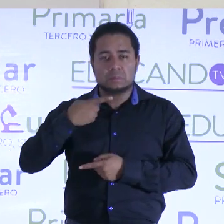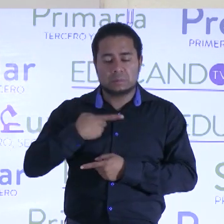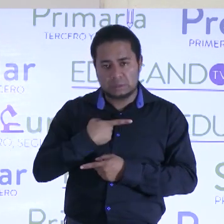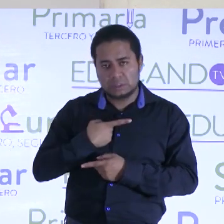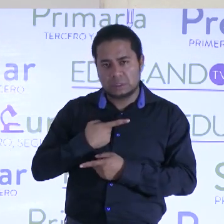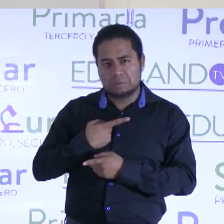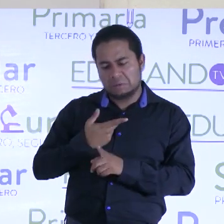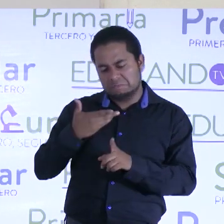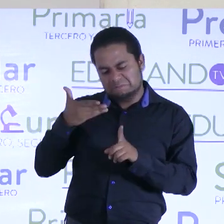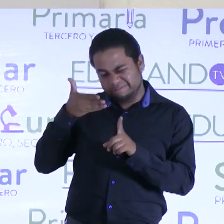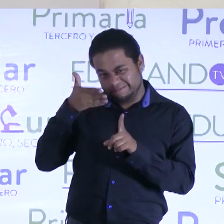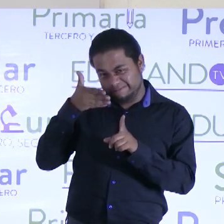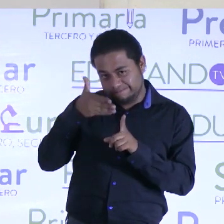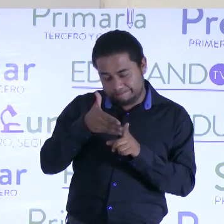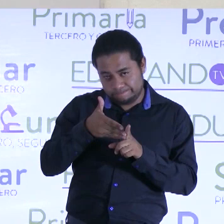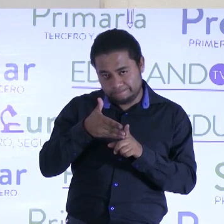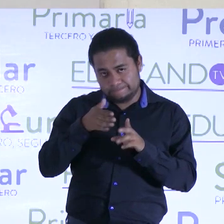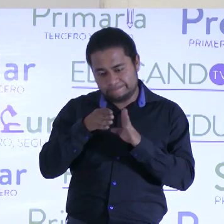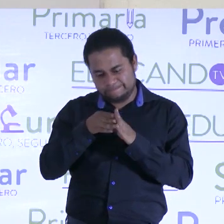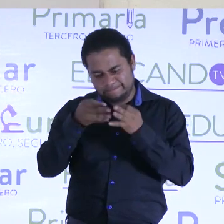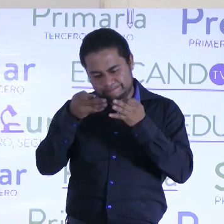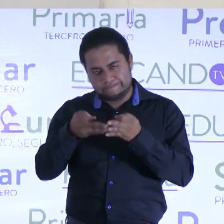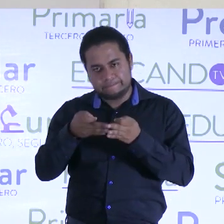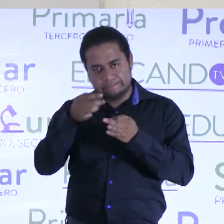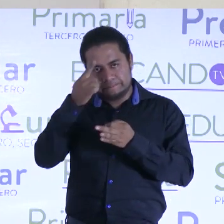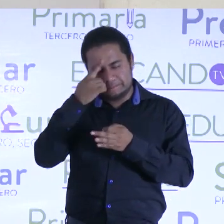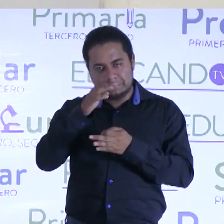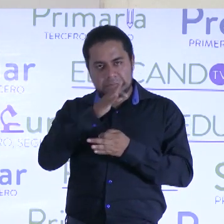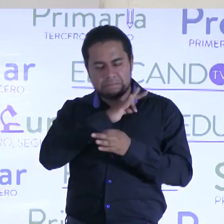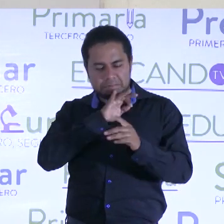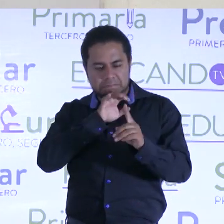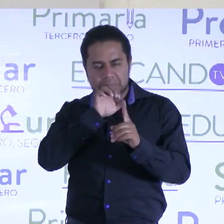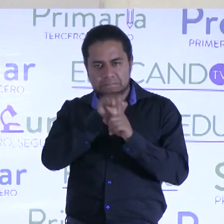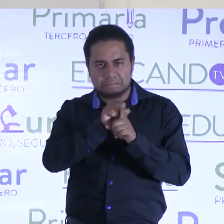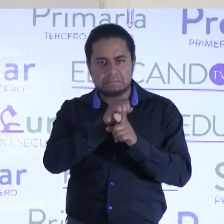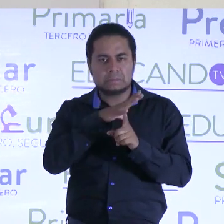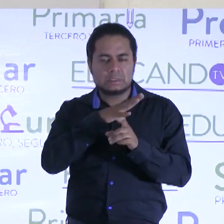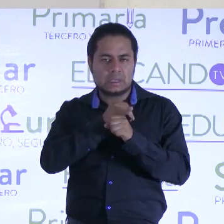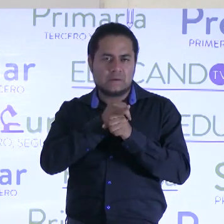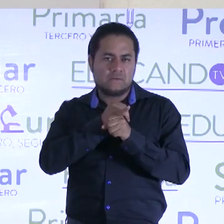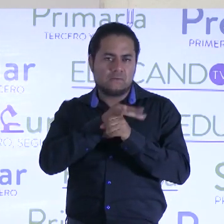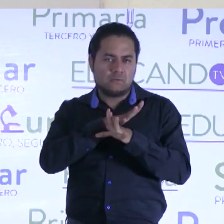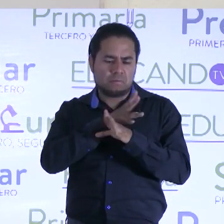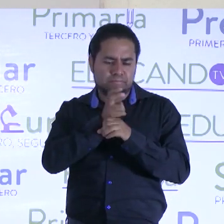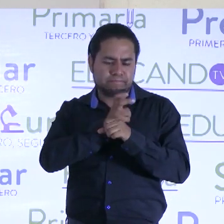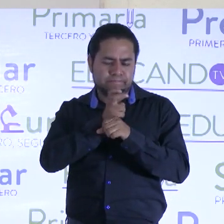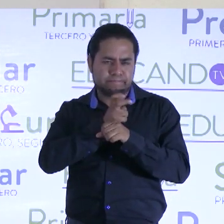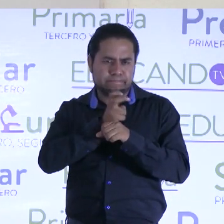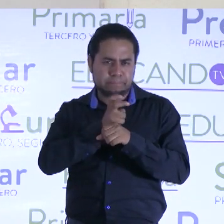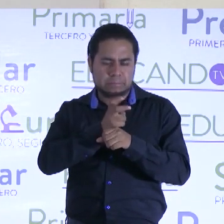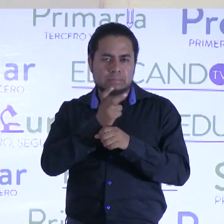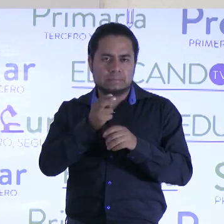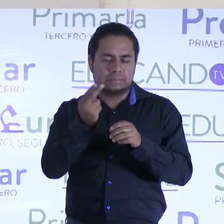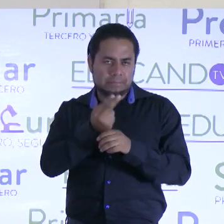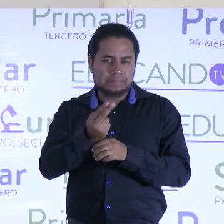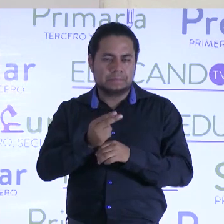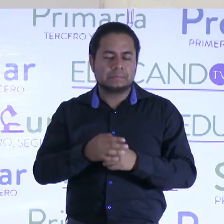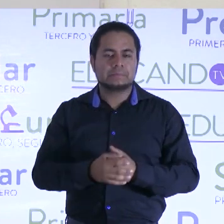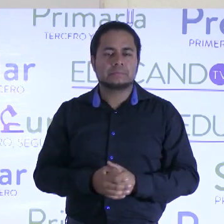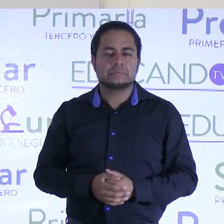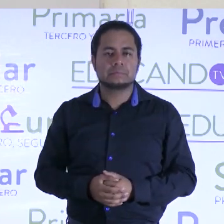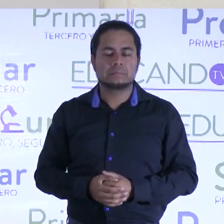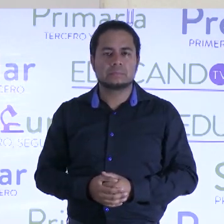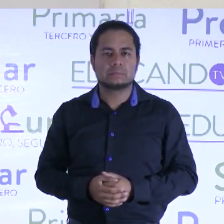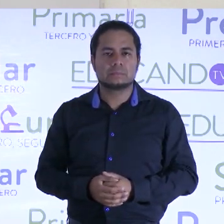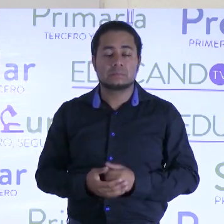también tus preguntas tienen que ser muy precisas y de forma correcta para poder obtener la información